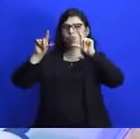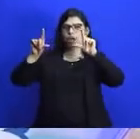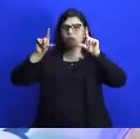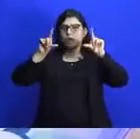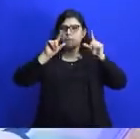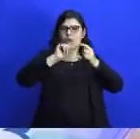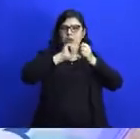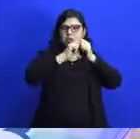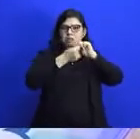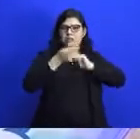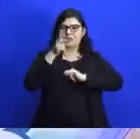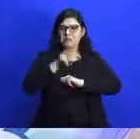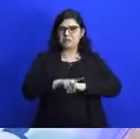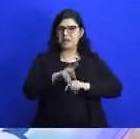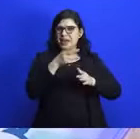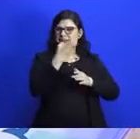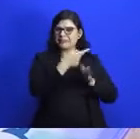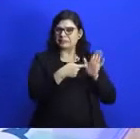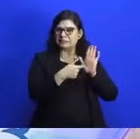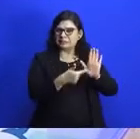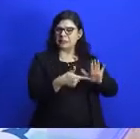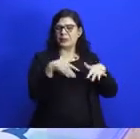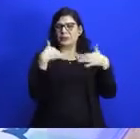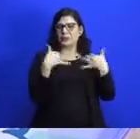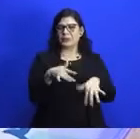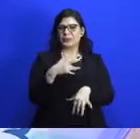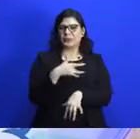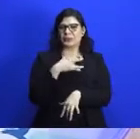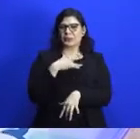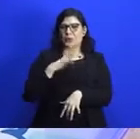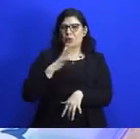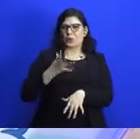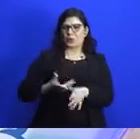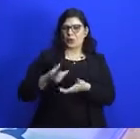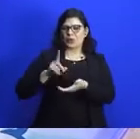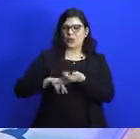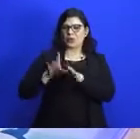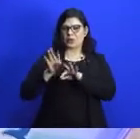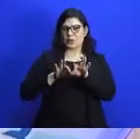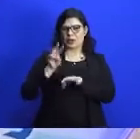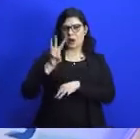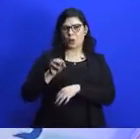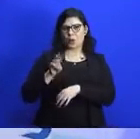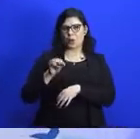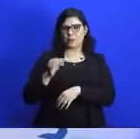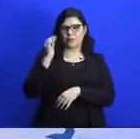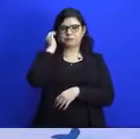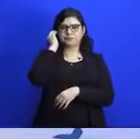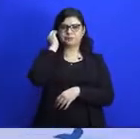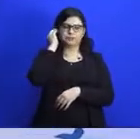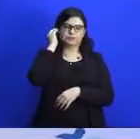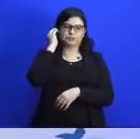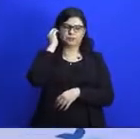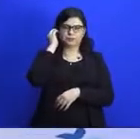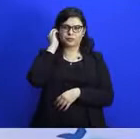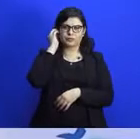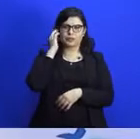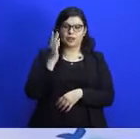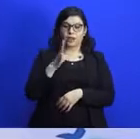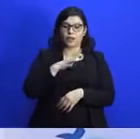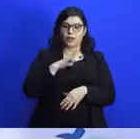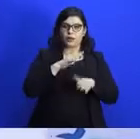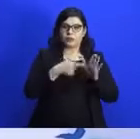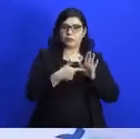verdad me hacen sentir muy orgulloso de ser parte de esta organización. Acompáñenme a darle la bienvenida a